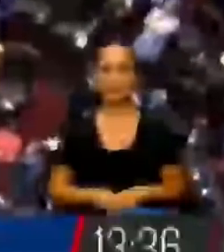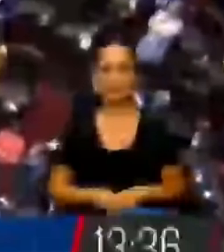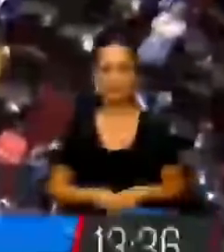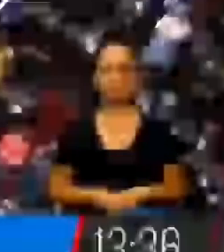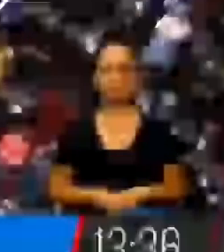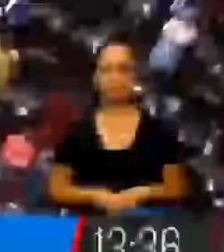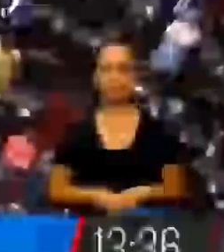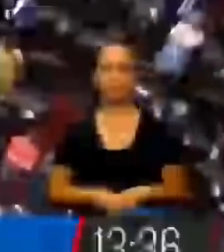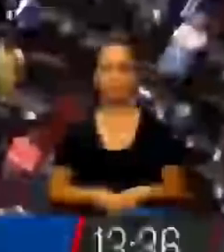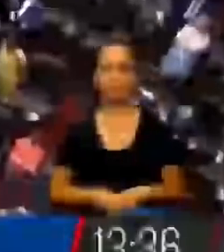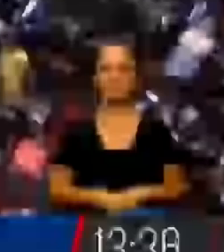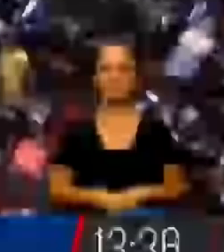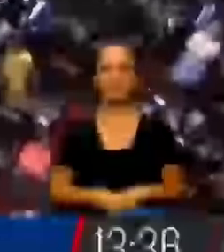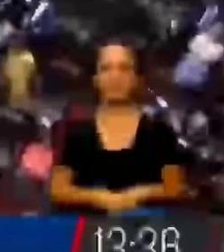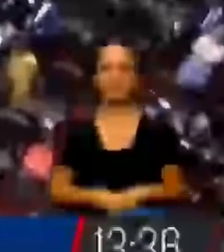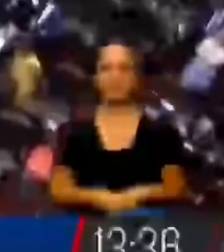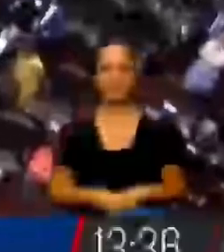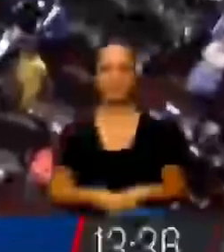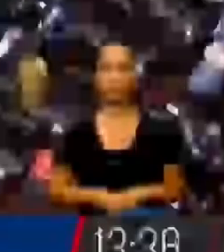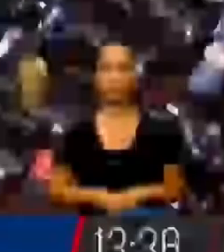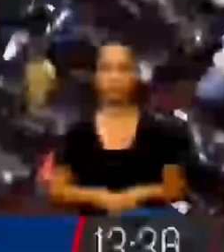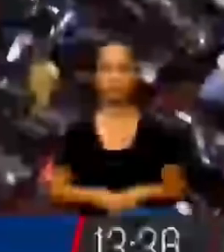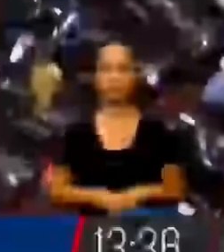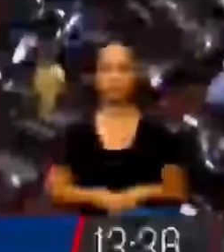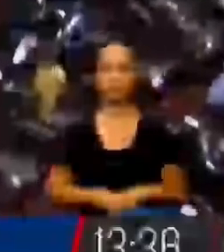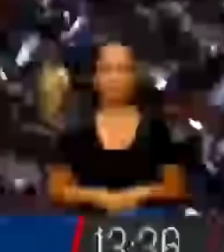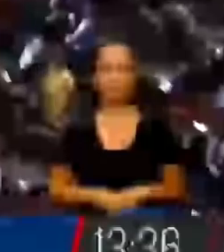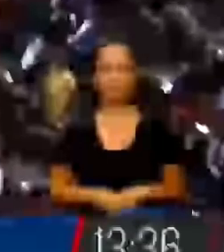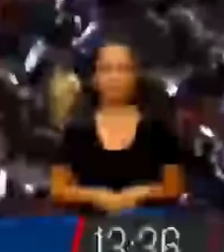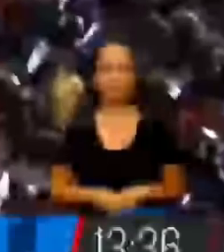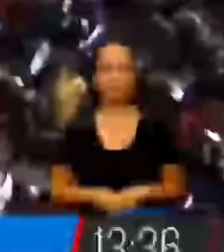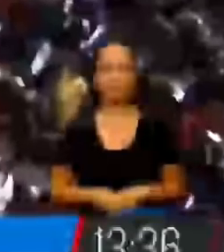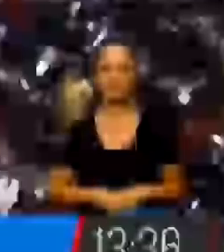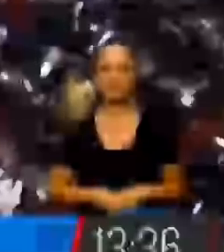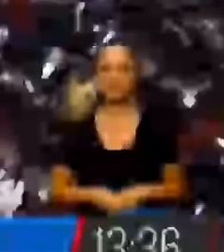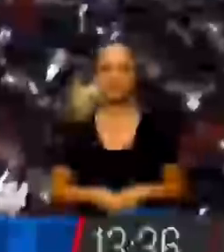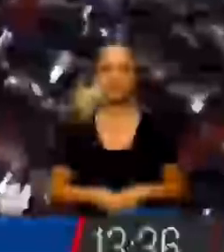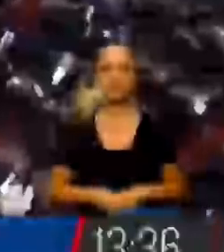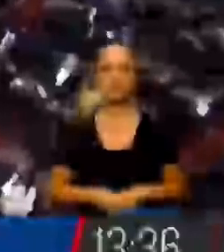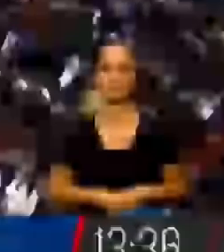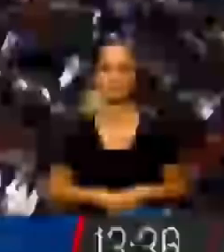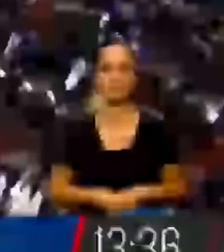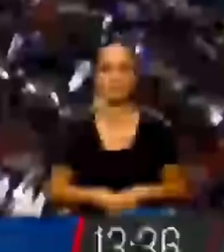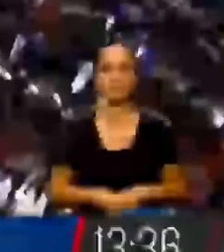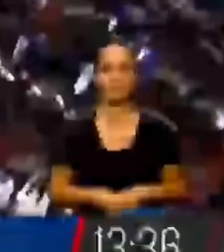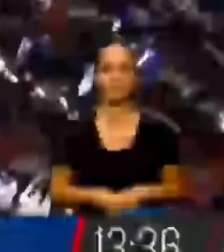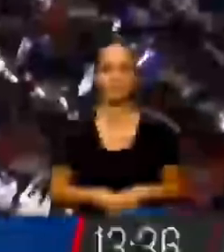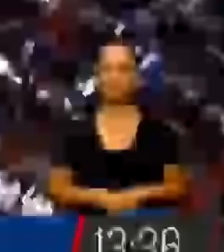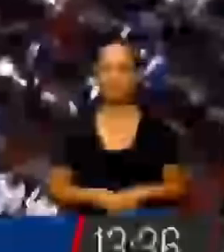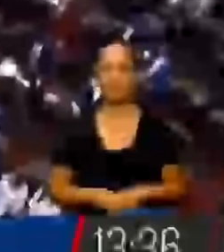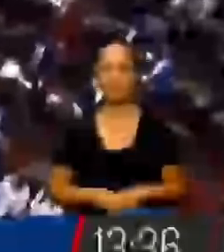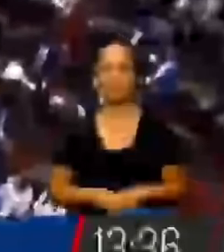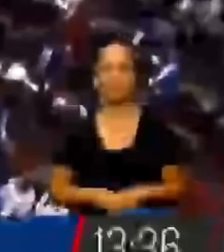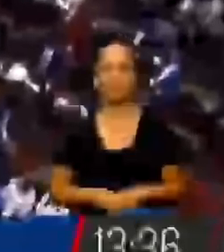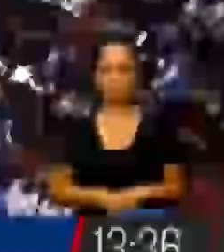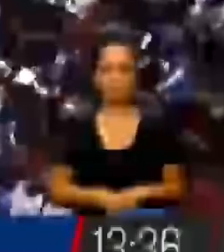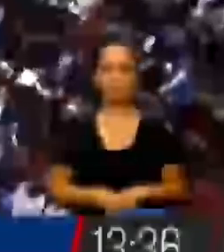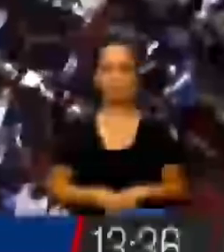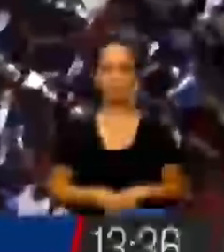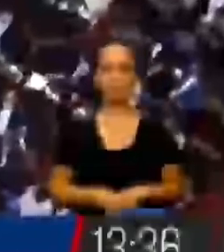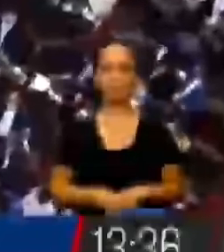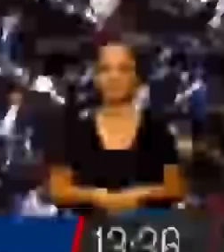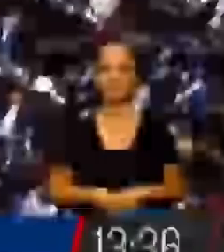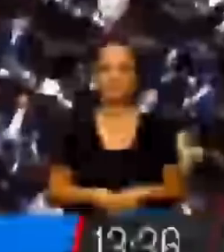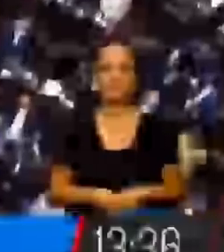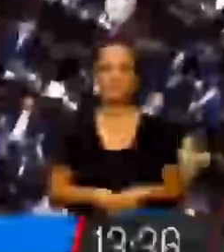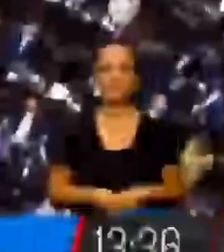a discutir los cargos y quién es la voz cantante dentro del poder que va a tener la Cámara de Diputados y la Cámara de Senadores. También esa es la otra cuestión,